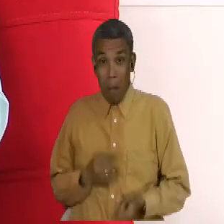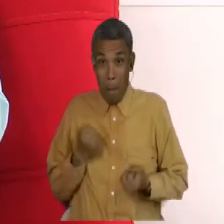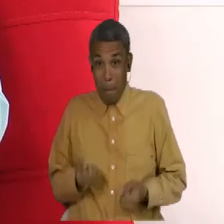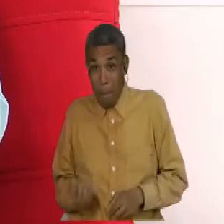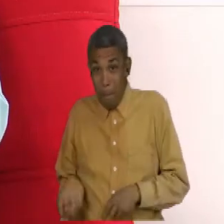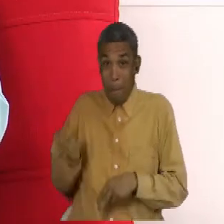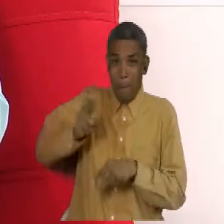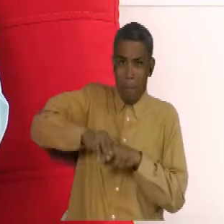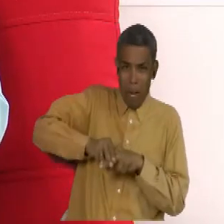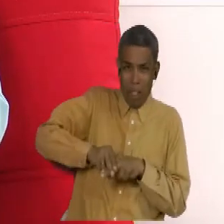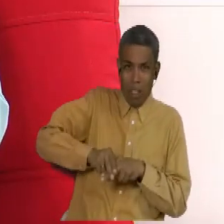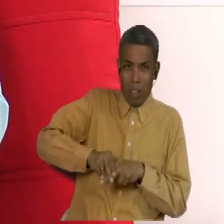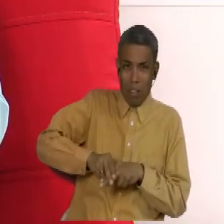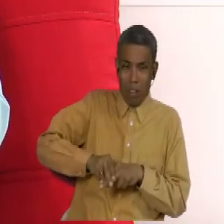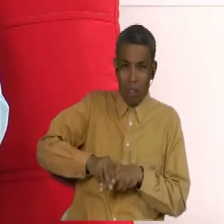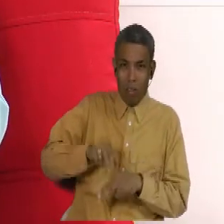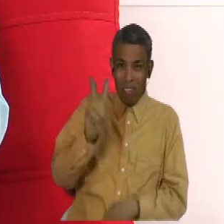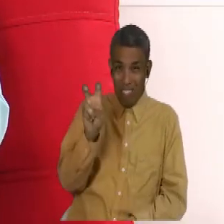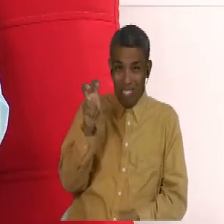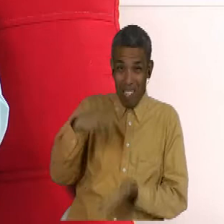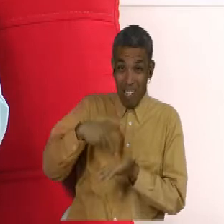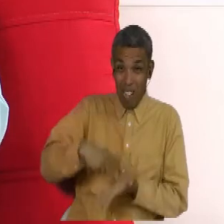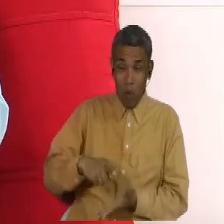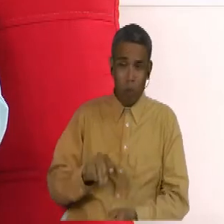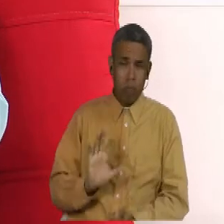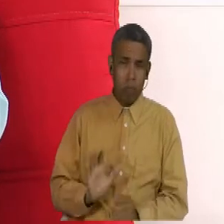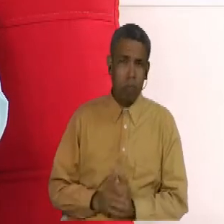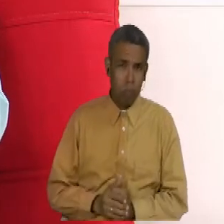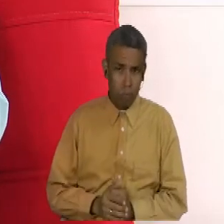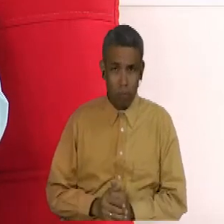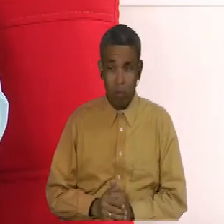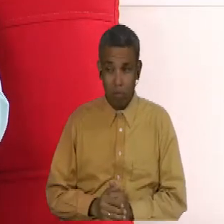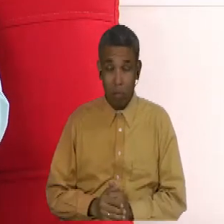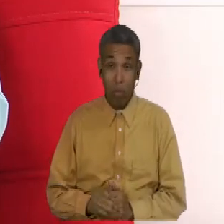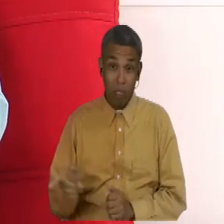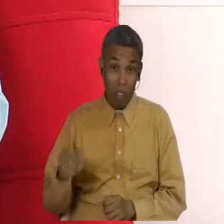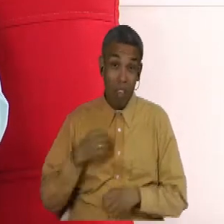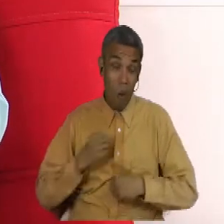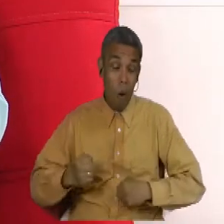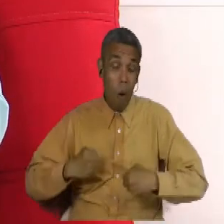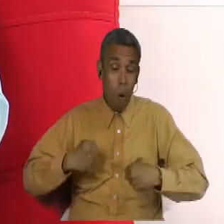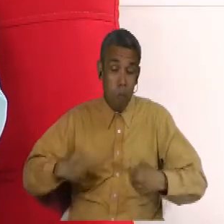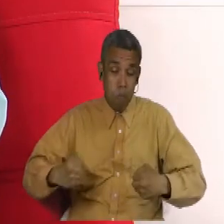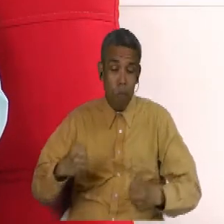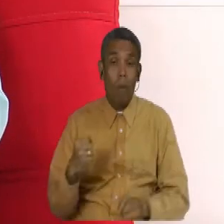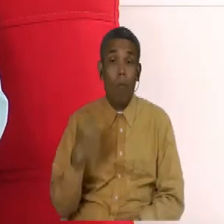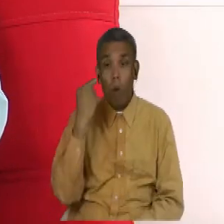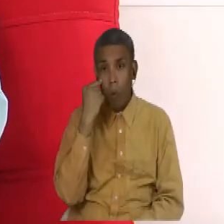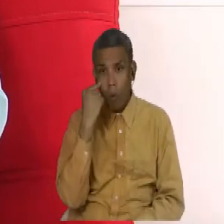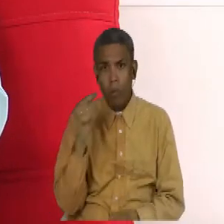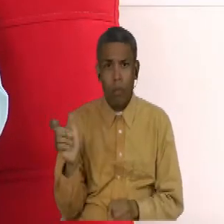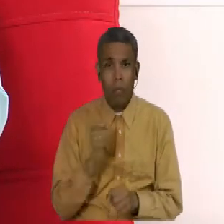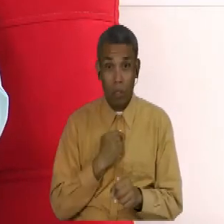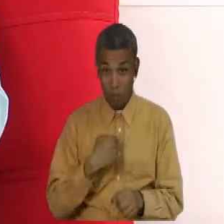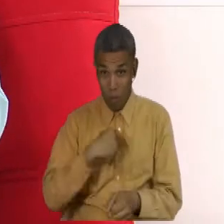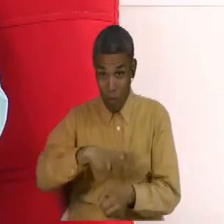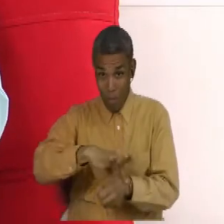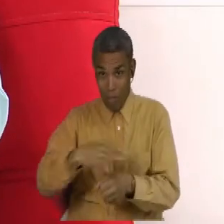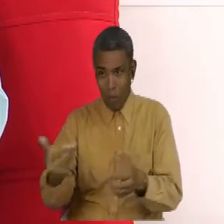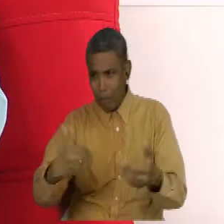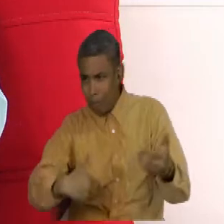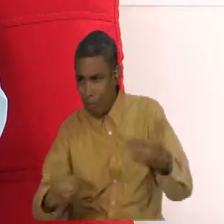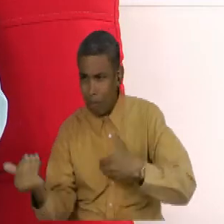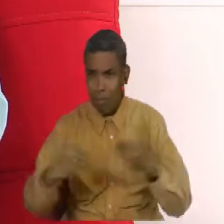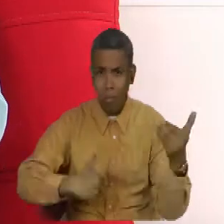De cada 10 muchachitos, 6 están con sobrepeso y 1 o 2 me están ya en la obesidad. Sí. Entonces